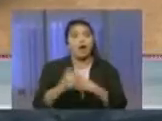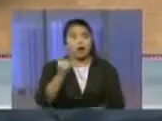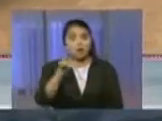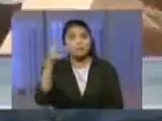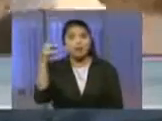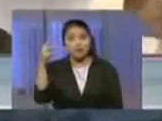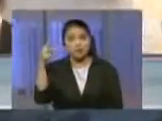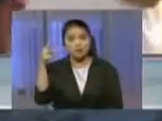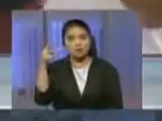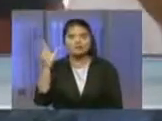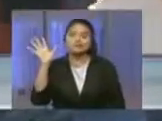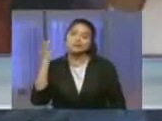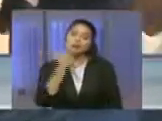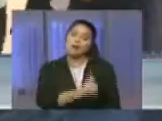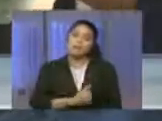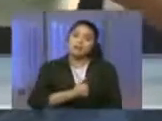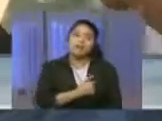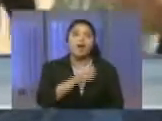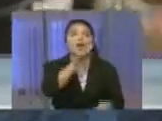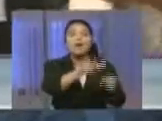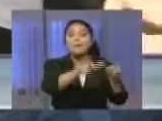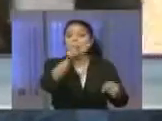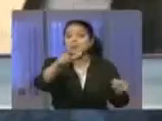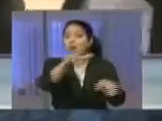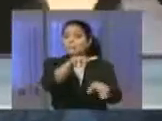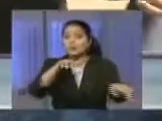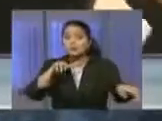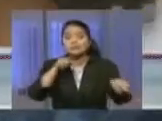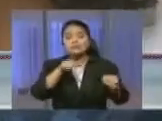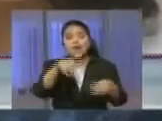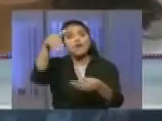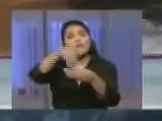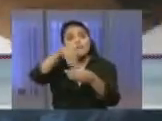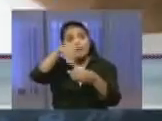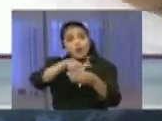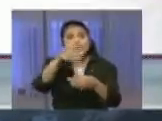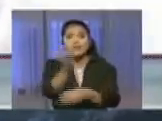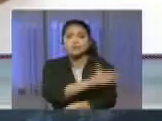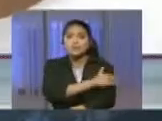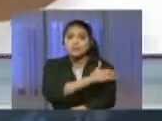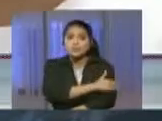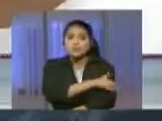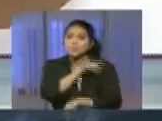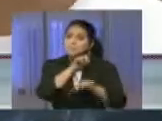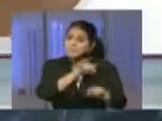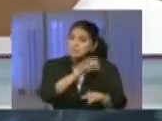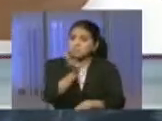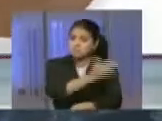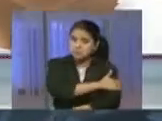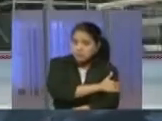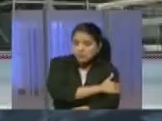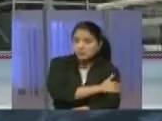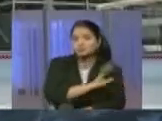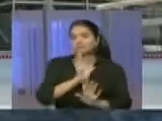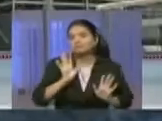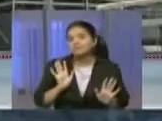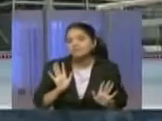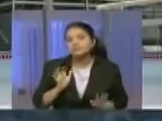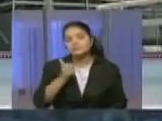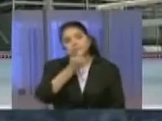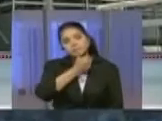bueno Lamentablemente la gente vota por sus propios verdugos bueno